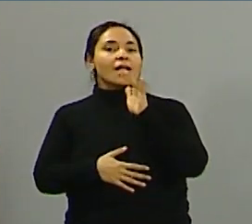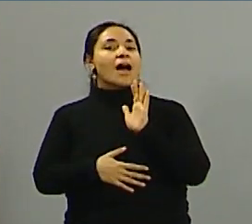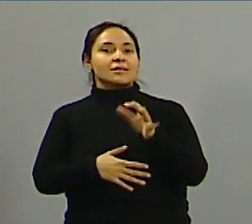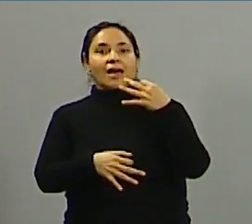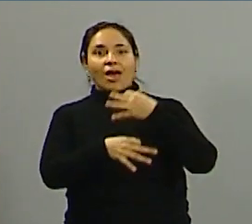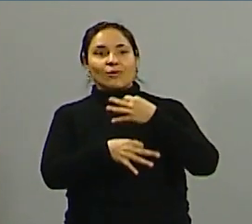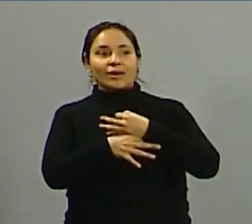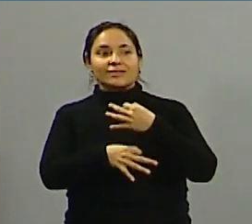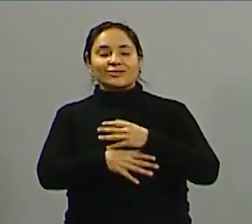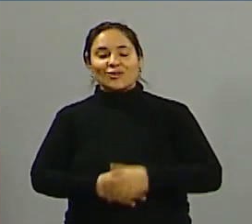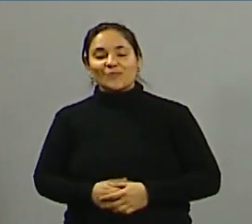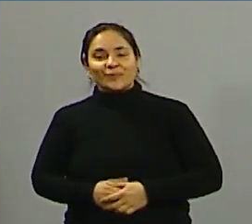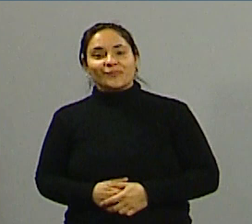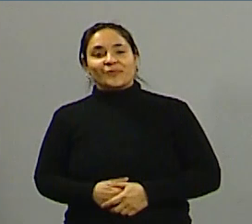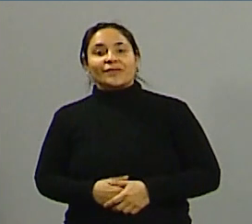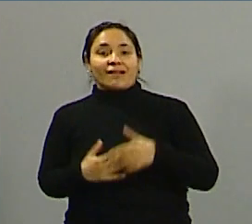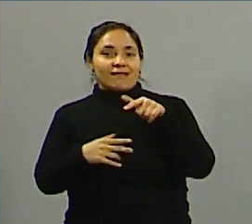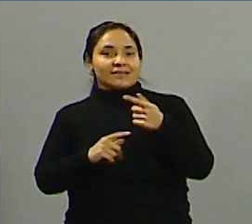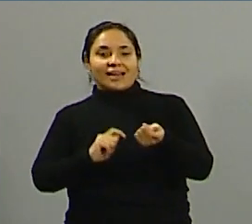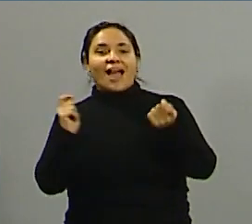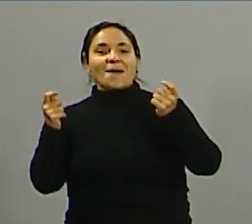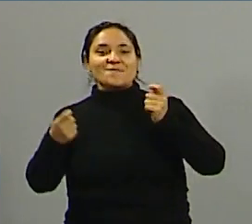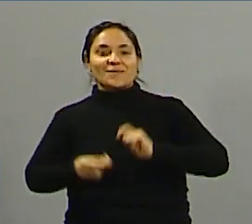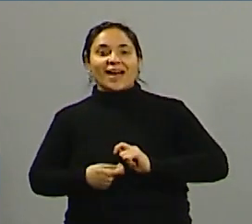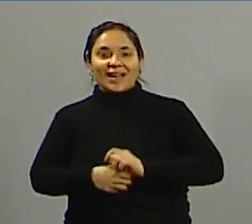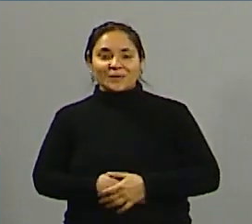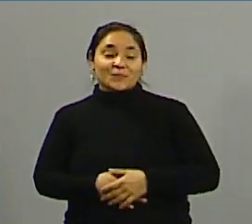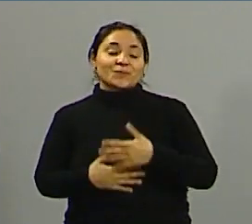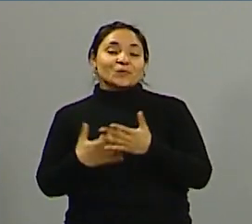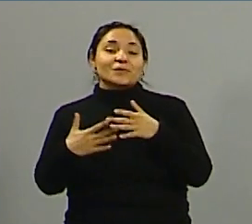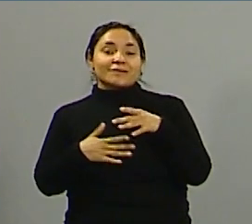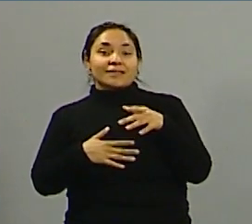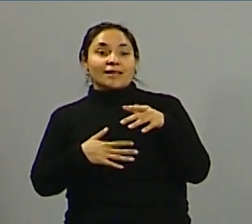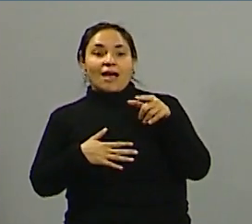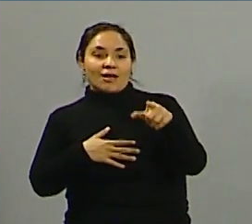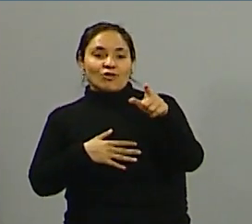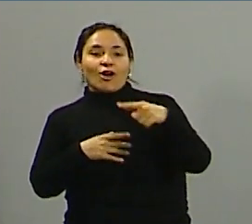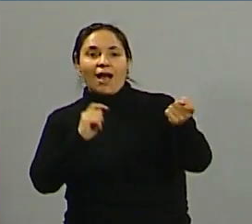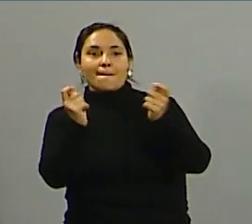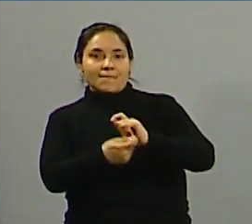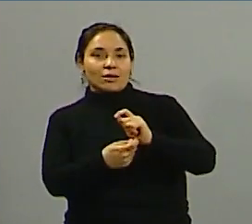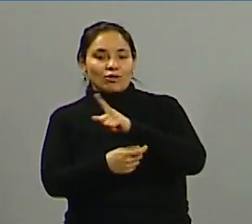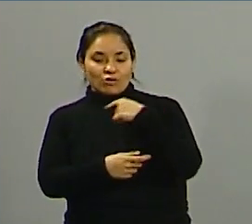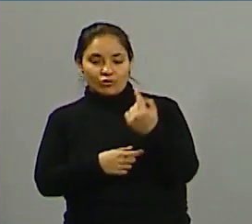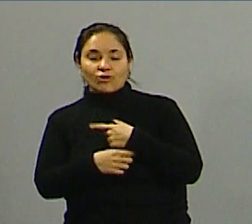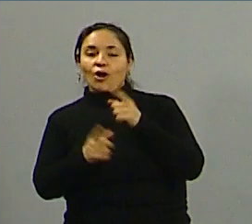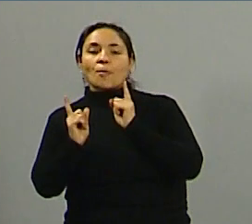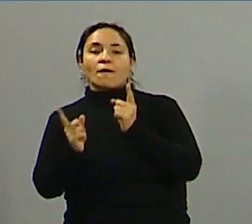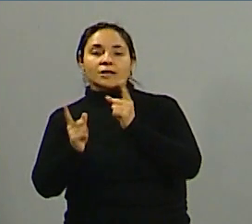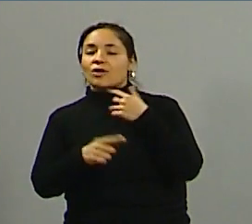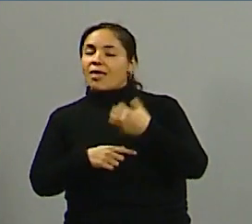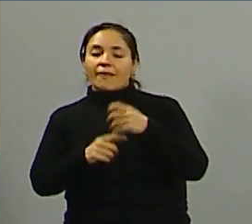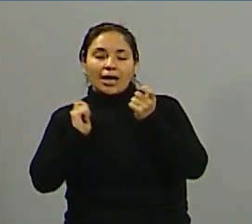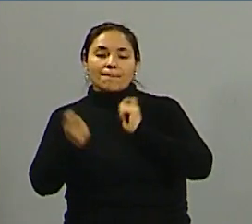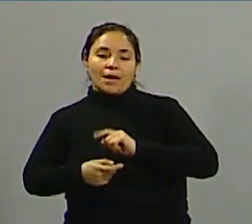¿no? Porque ellos cambiaron, ellos son otros y nosotros como educadores también tenemos que cambiar. Entonces ya hoy